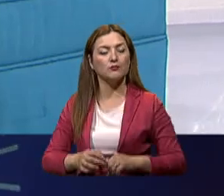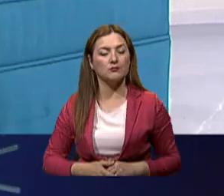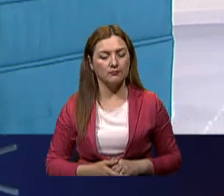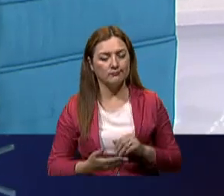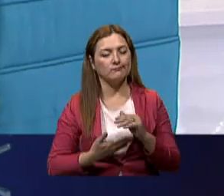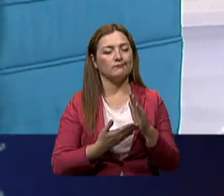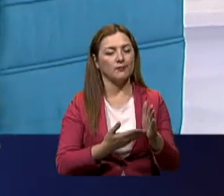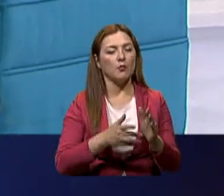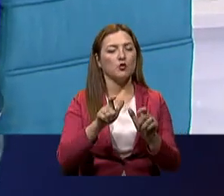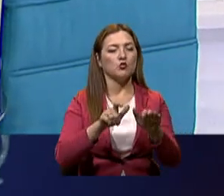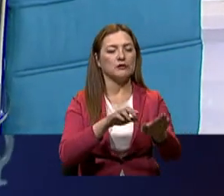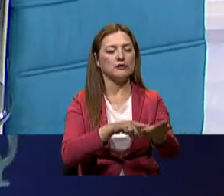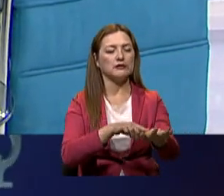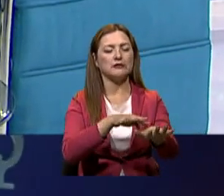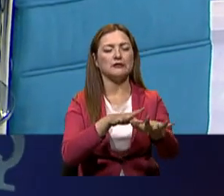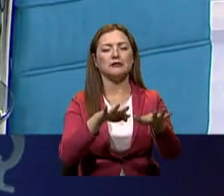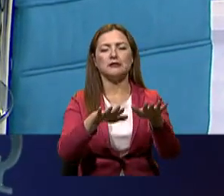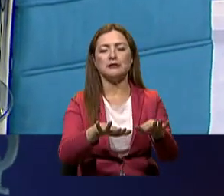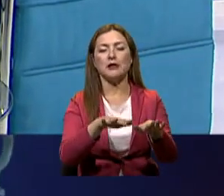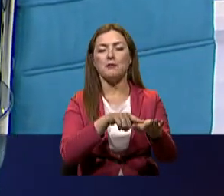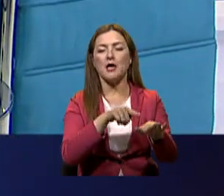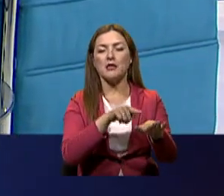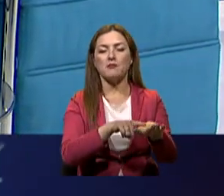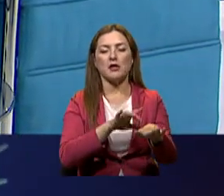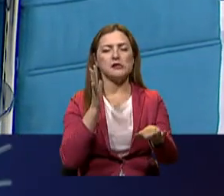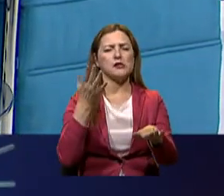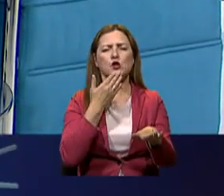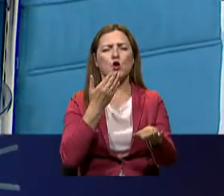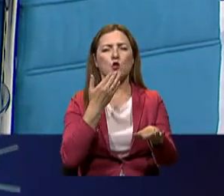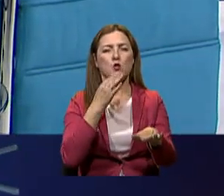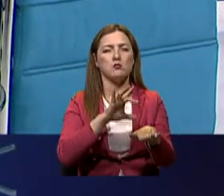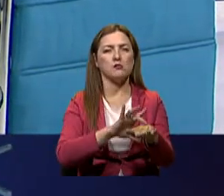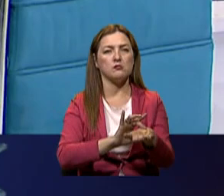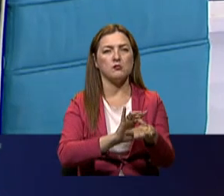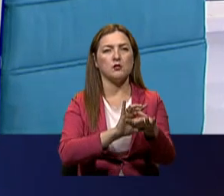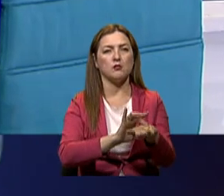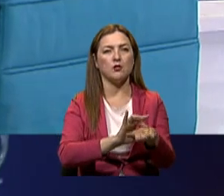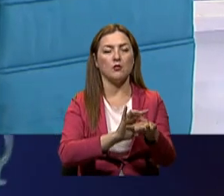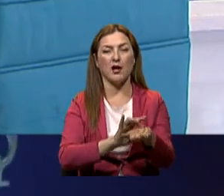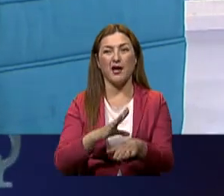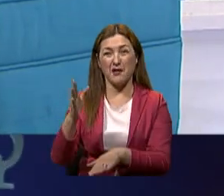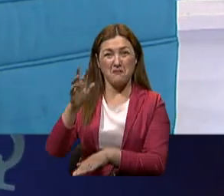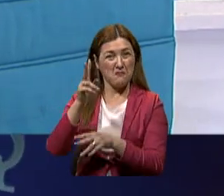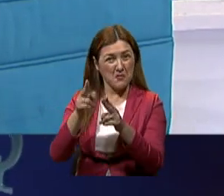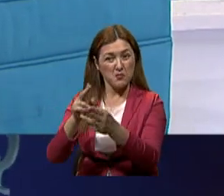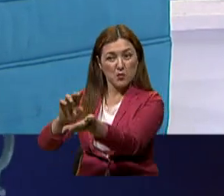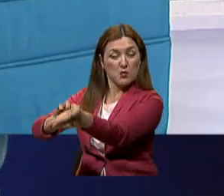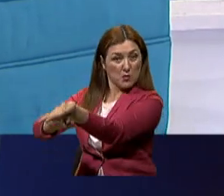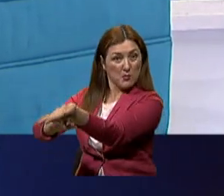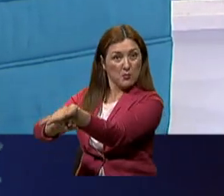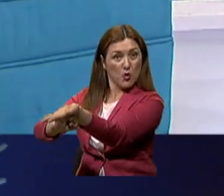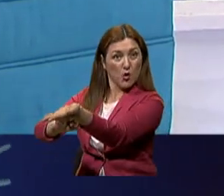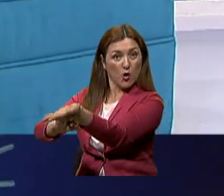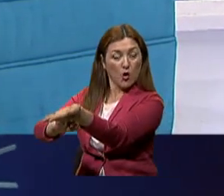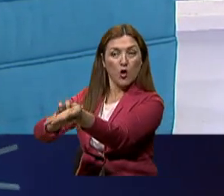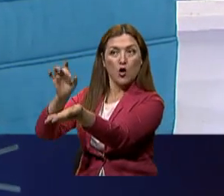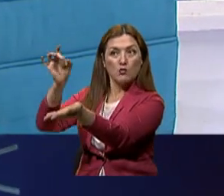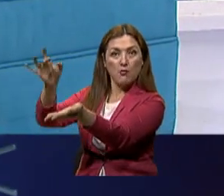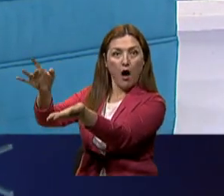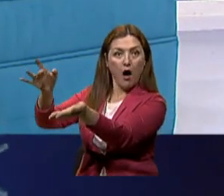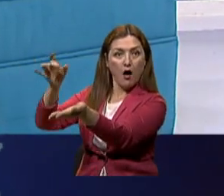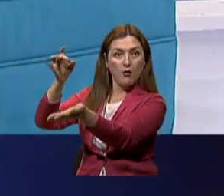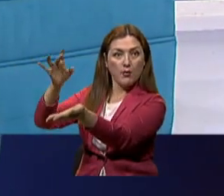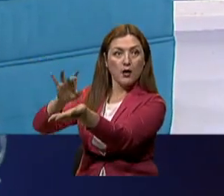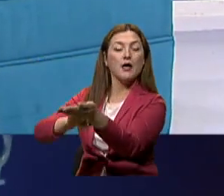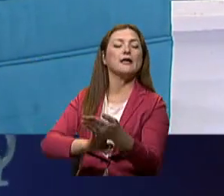paciente que tiene pie diabético hay que examinarle los pulsos. Todo médico general lo puede hacer. El pulso que hacemos nosotros aquí usualmente, ese es en el pie también. Ese se hace en